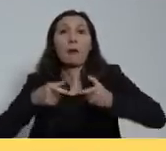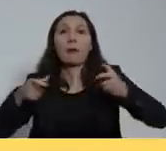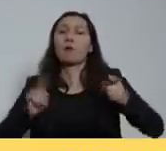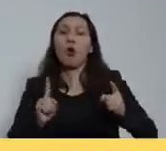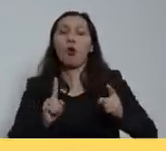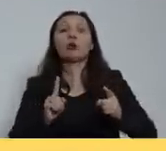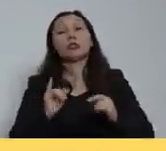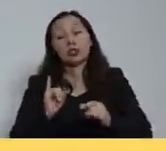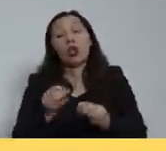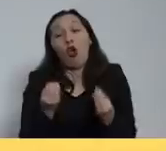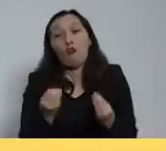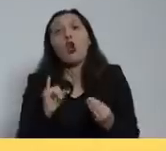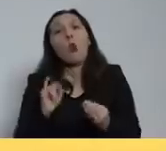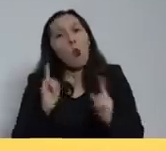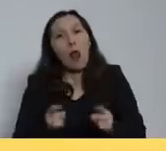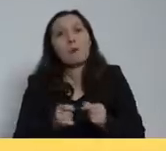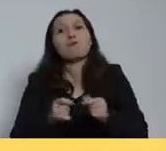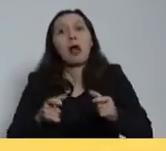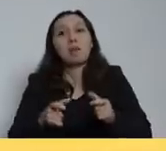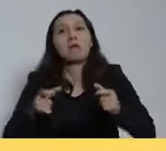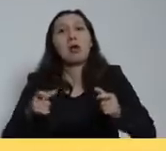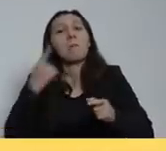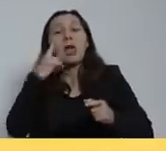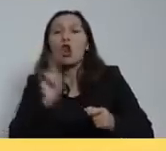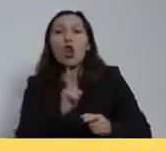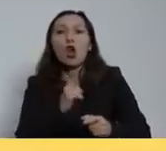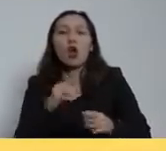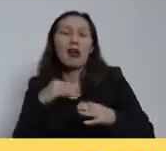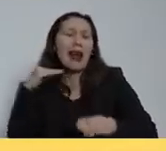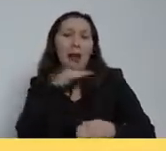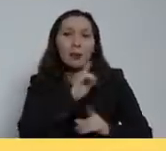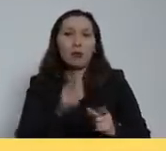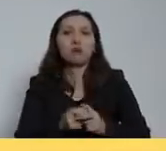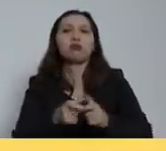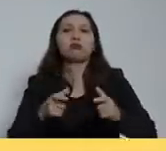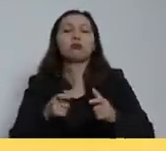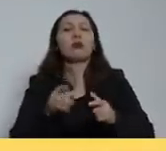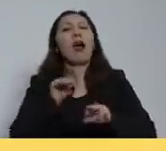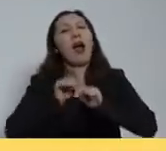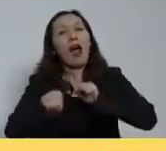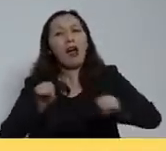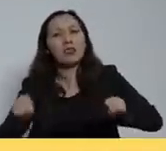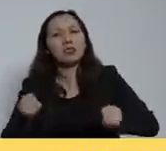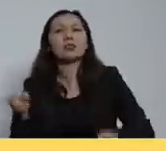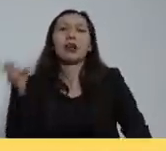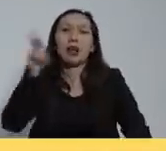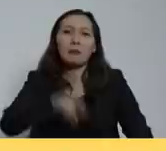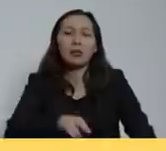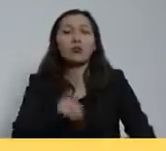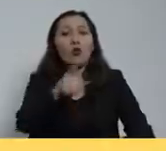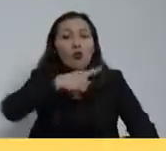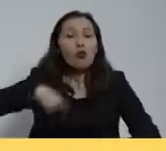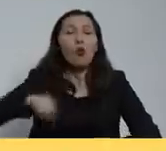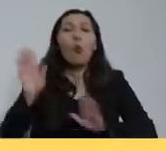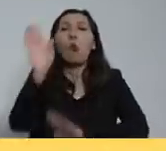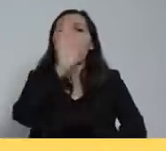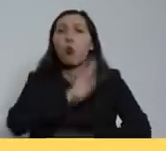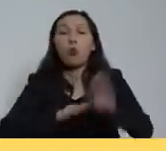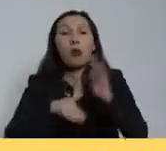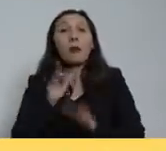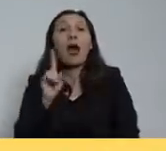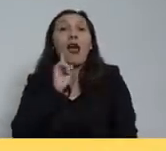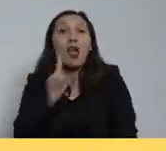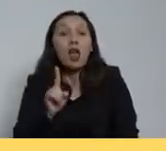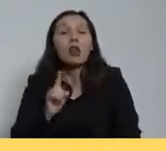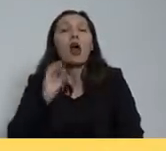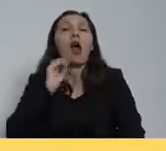casos. Vamos a tener, por supuesto, más casos en los próximos días. Y el mensaje es, tenemos que proteger sobre todo